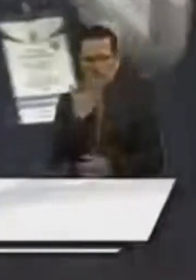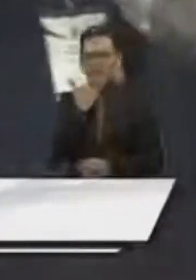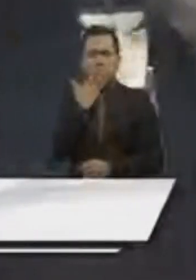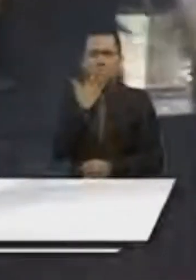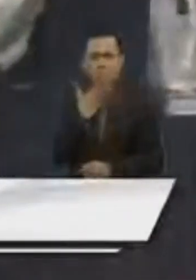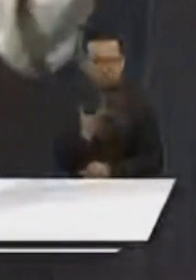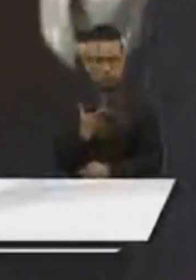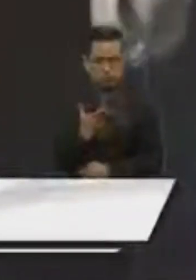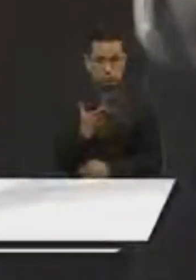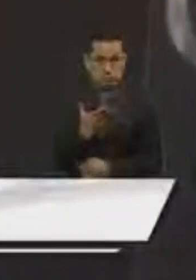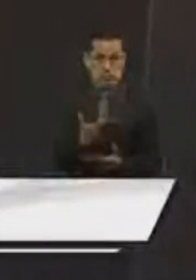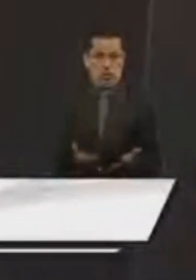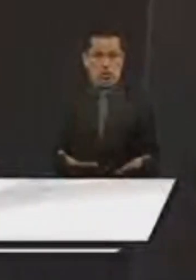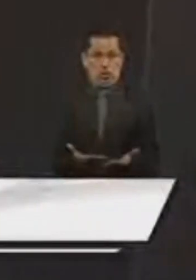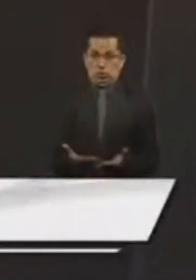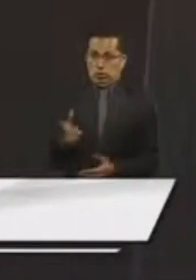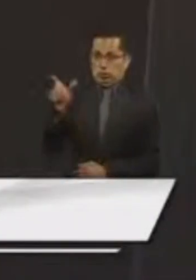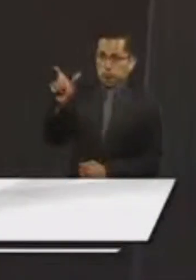No solo